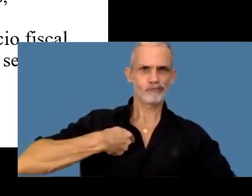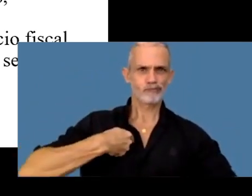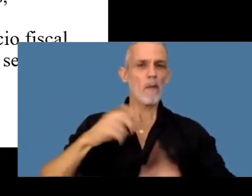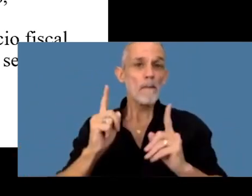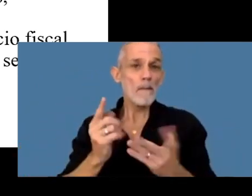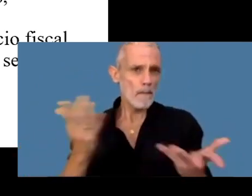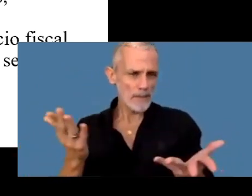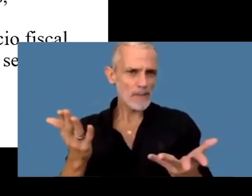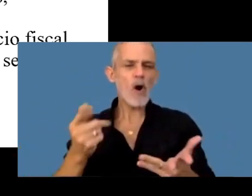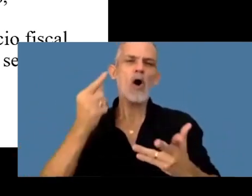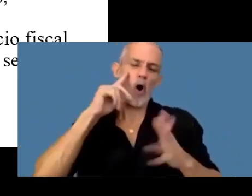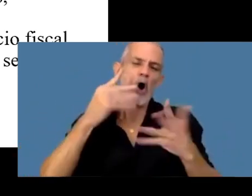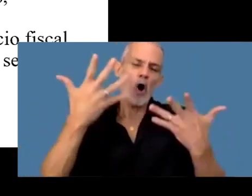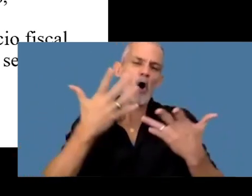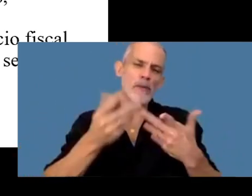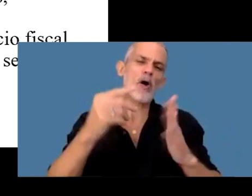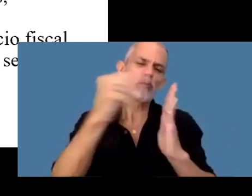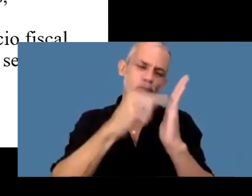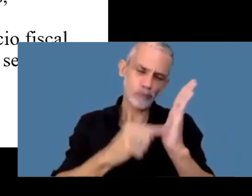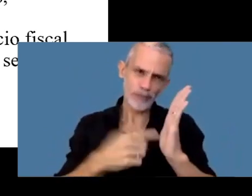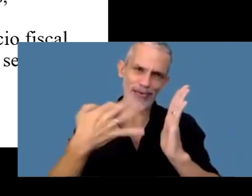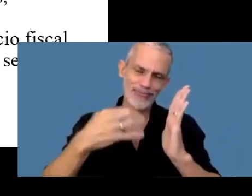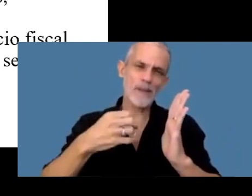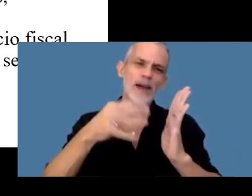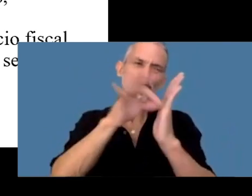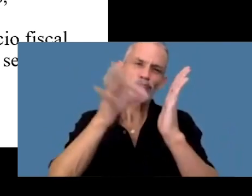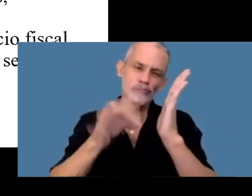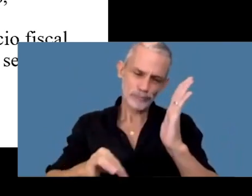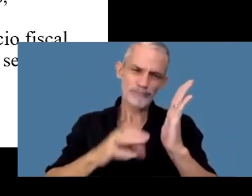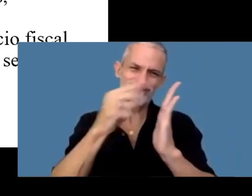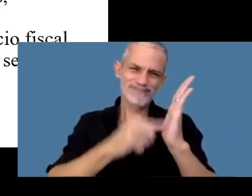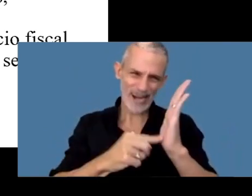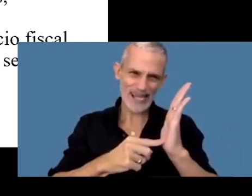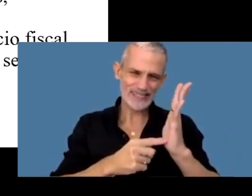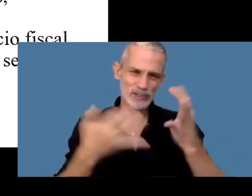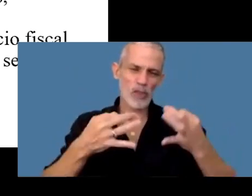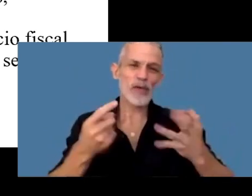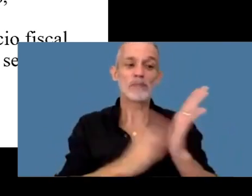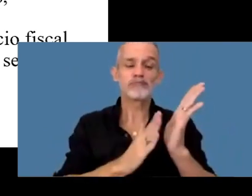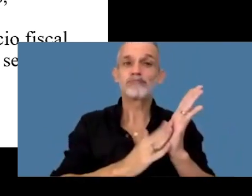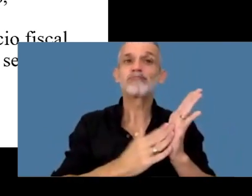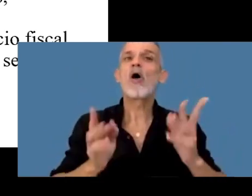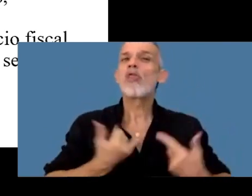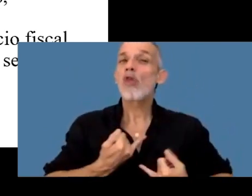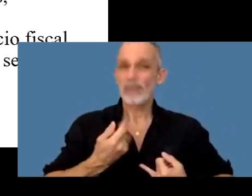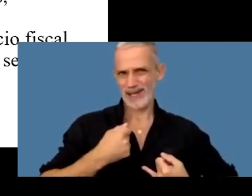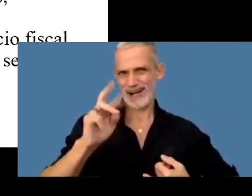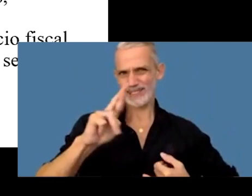con una serie de requisitos, los cuales pueden constatar en la Resolución General